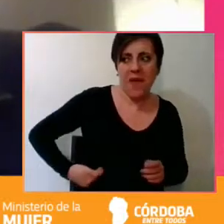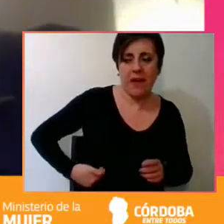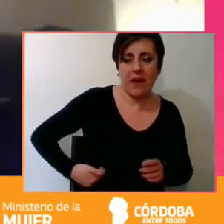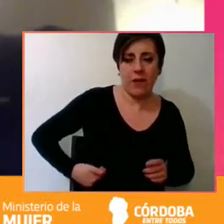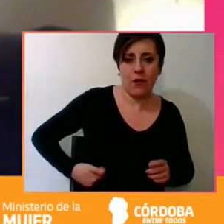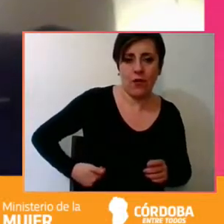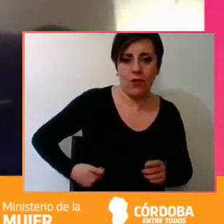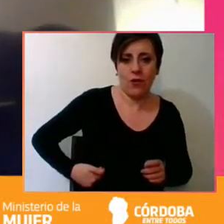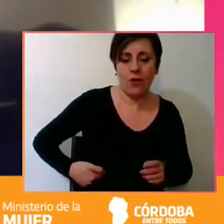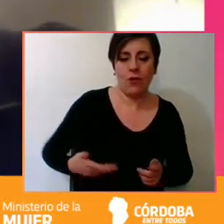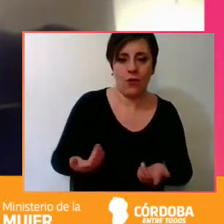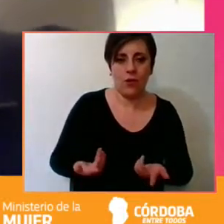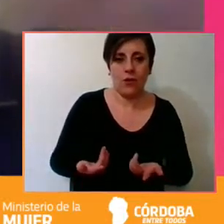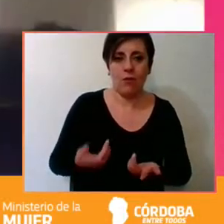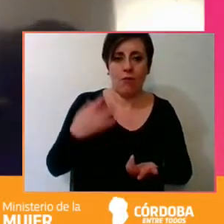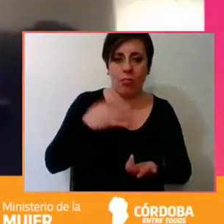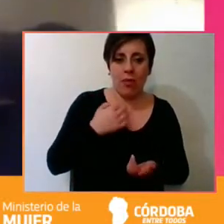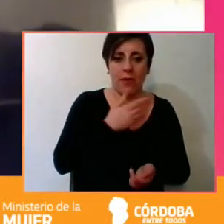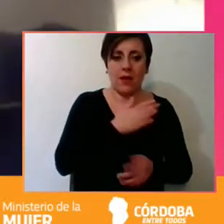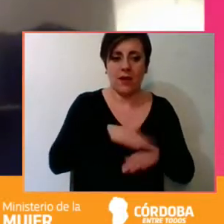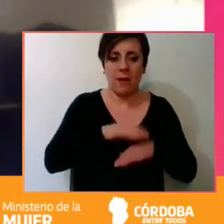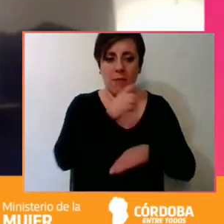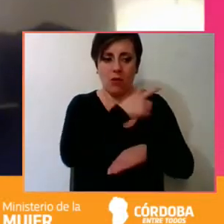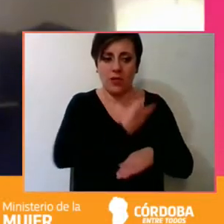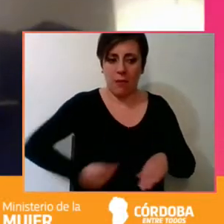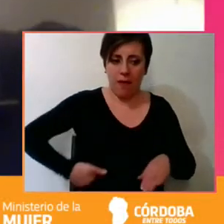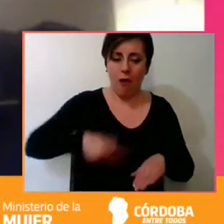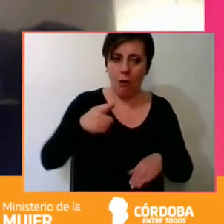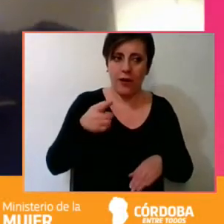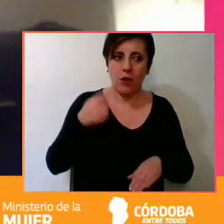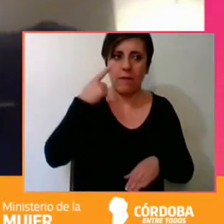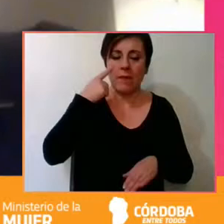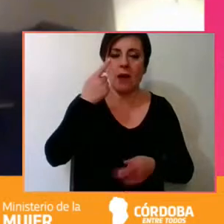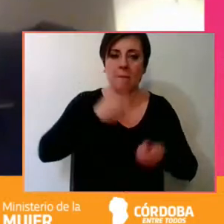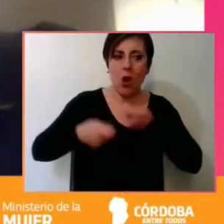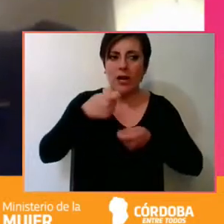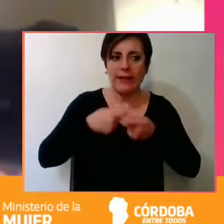hacerla presente y tenerla en cuenta como una política transversal.